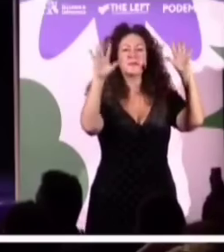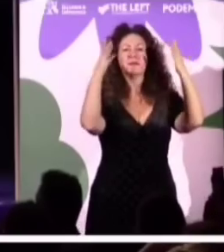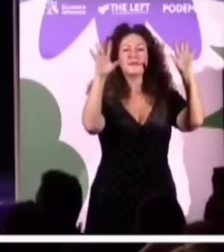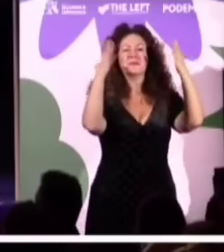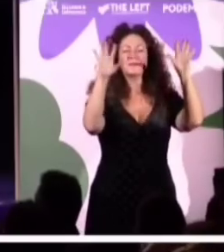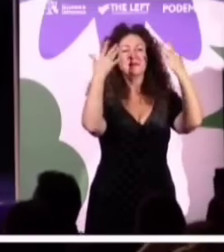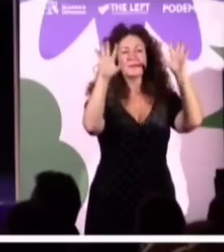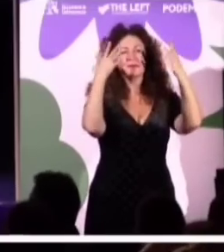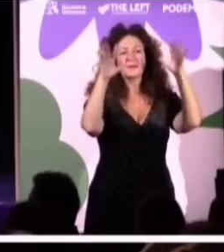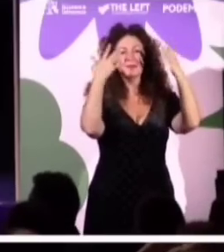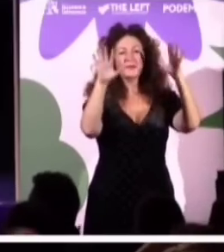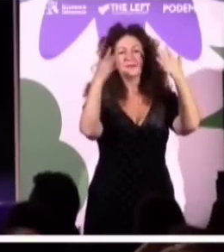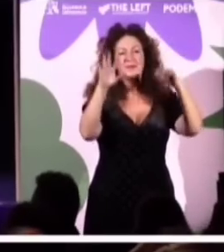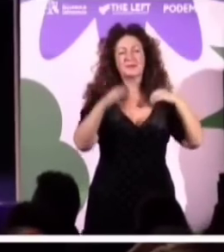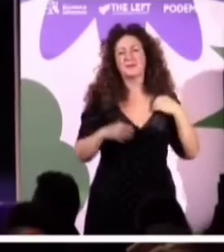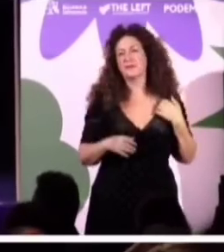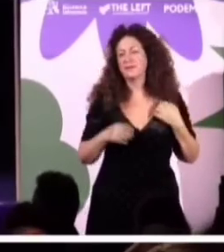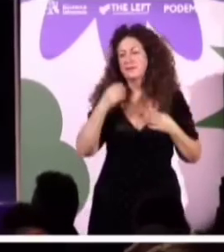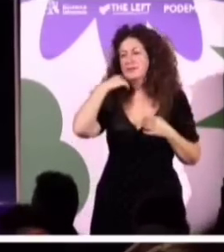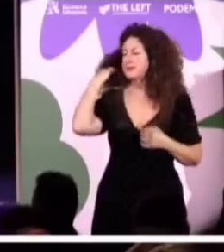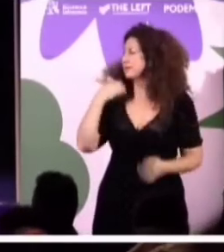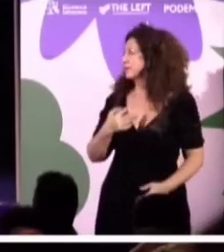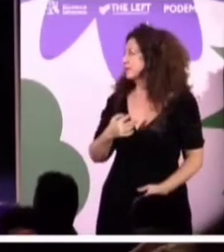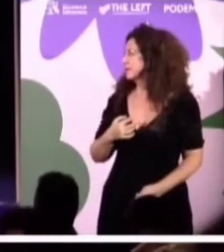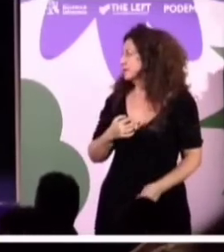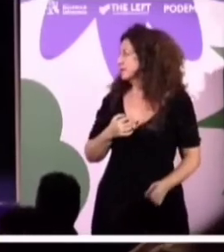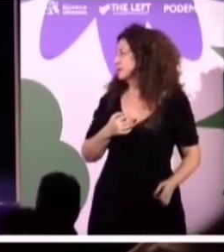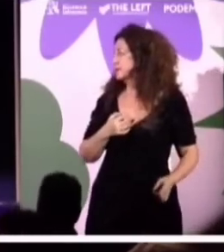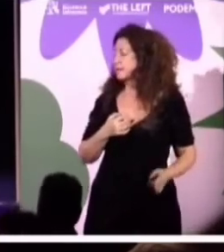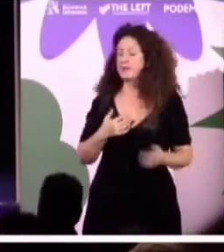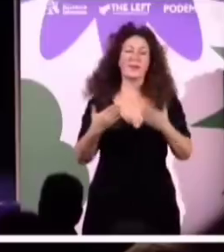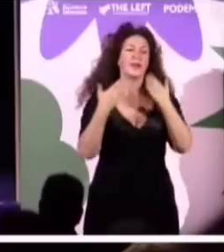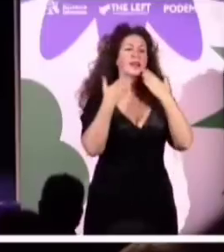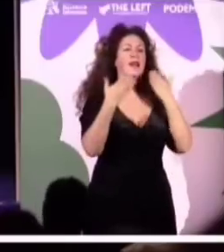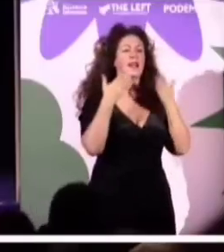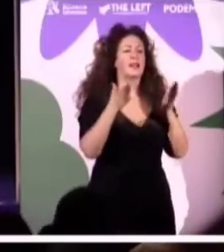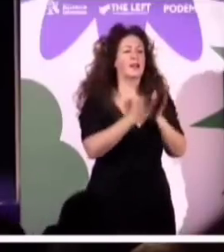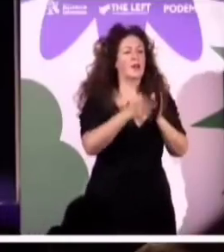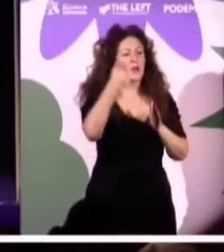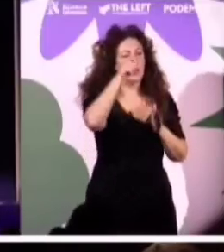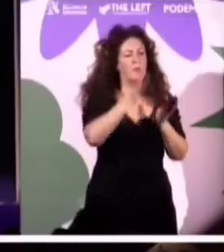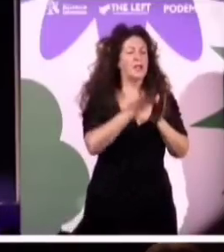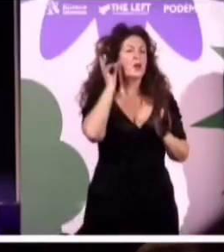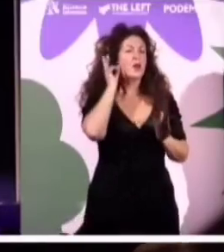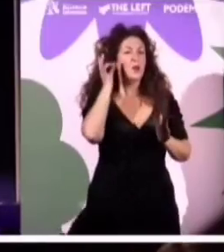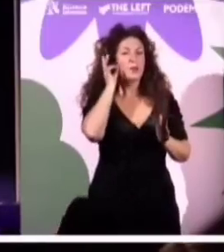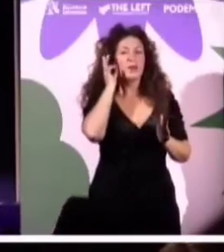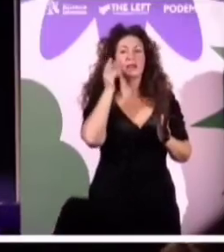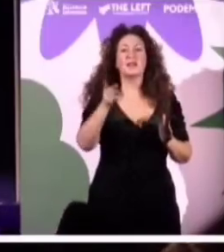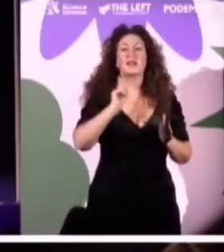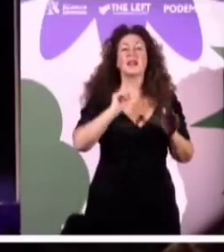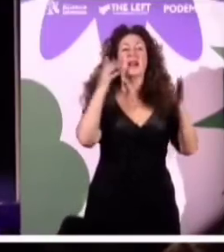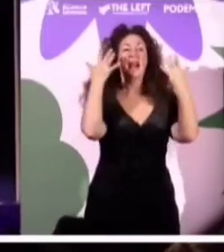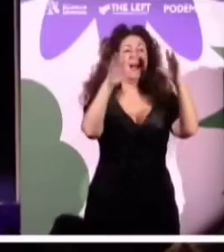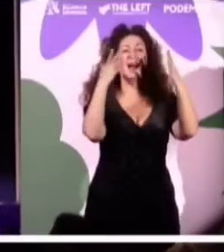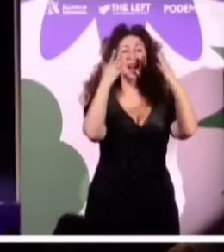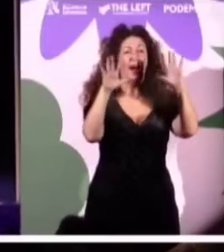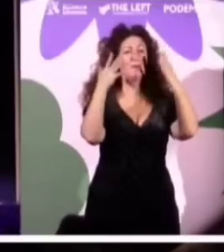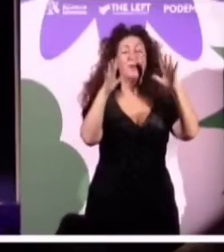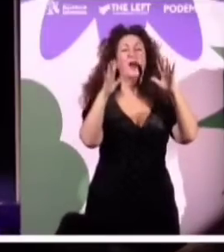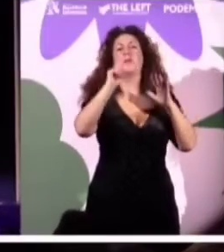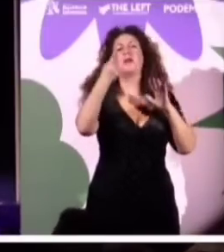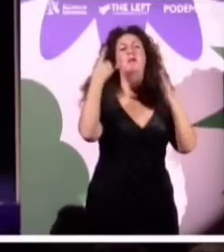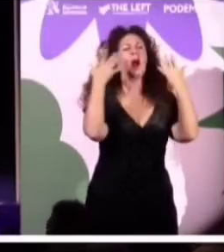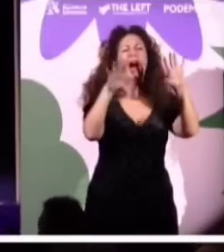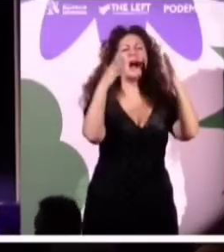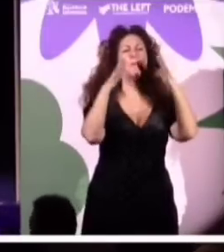Gracias, compañeros y compañeras, gracias por estar aquí. Pero no dejéis de aplaudir porque os quiero pedir un primer aplauso